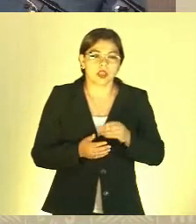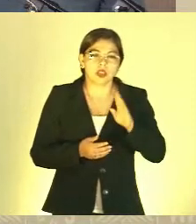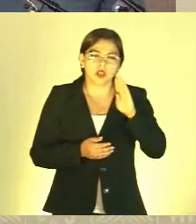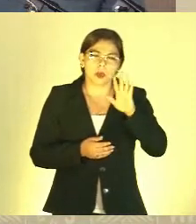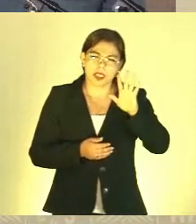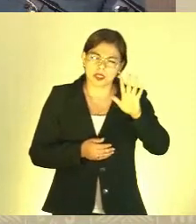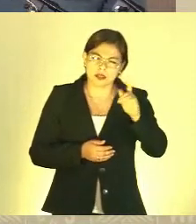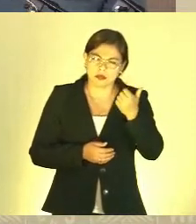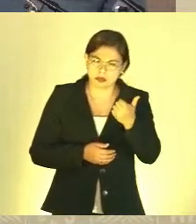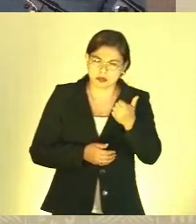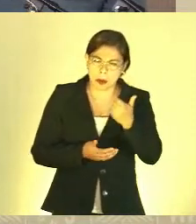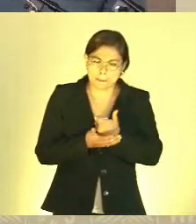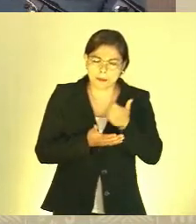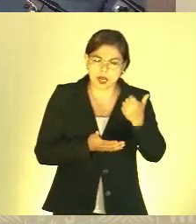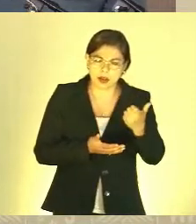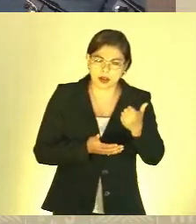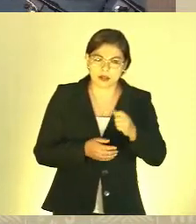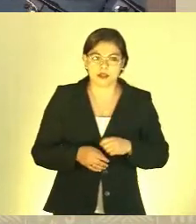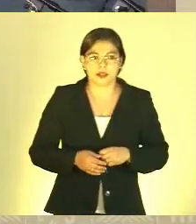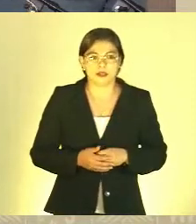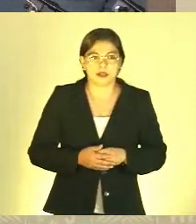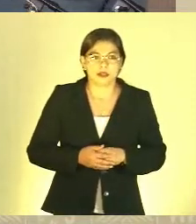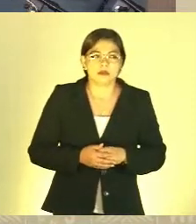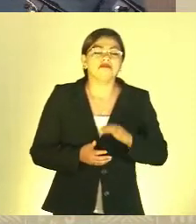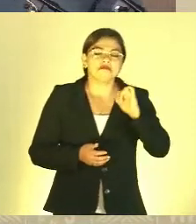95 pesos.